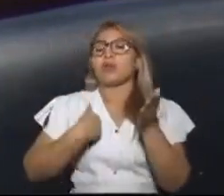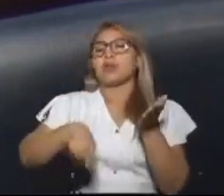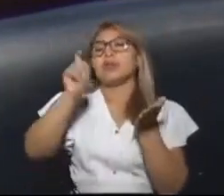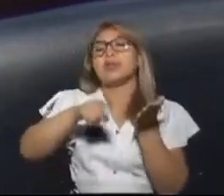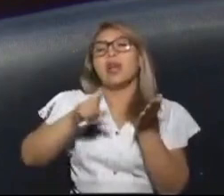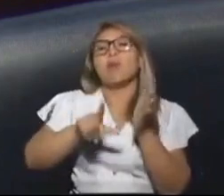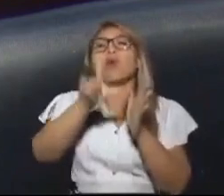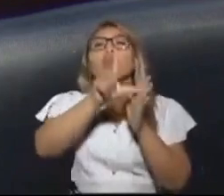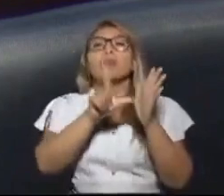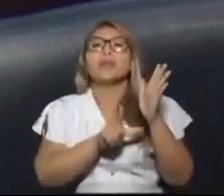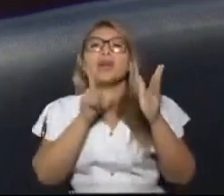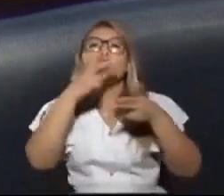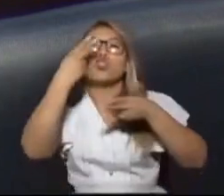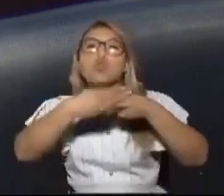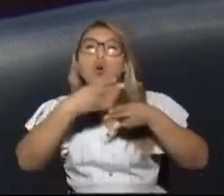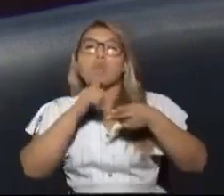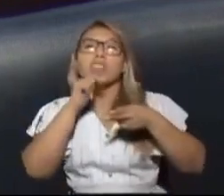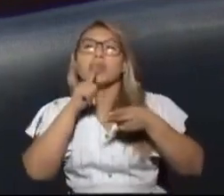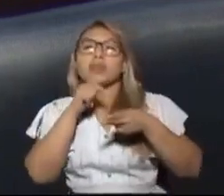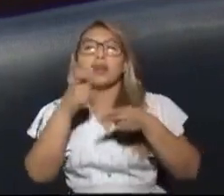en caso de que eso exista.